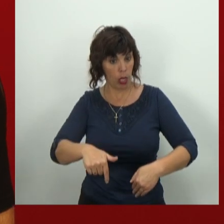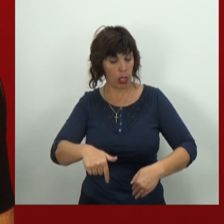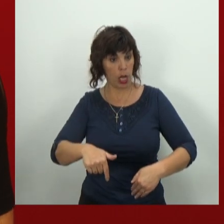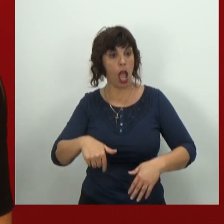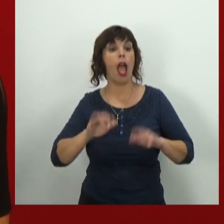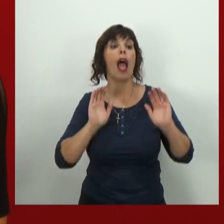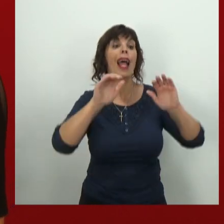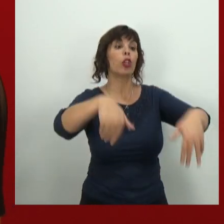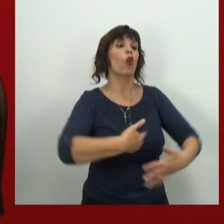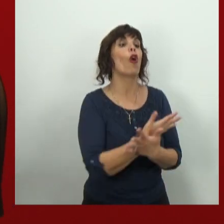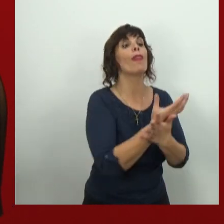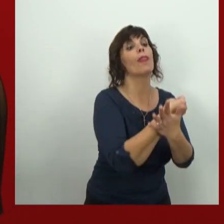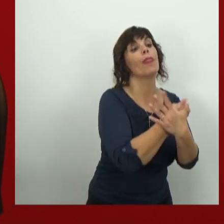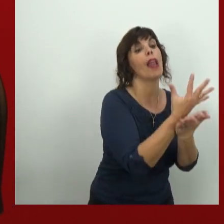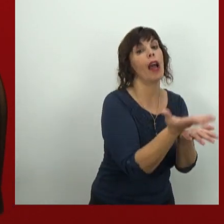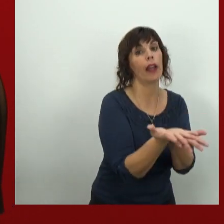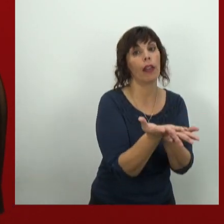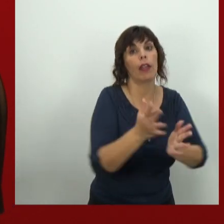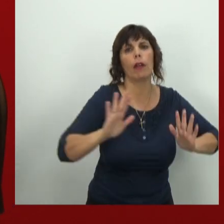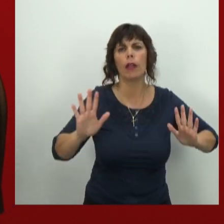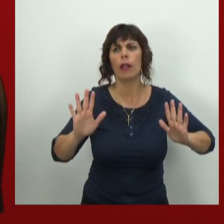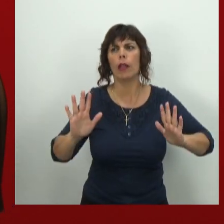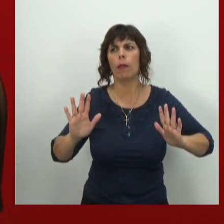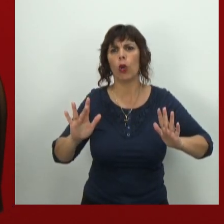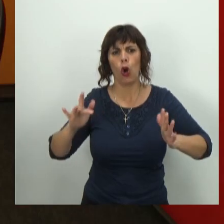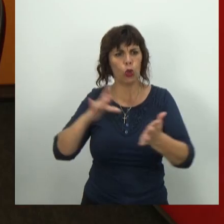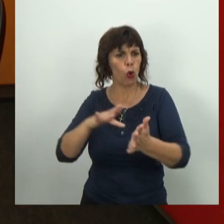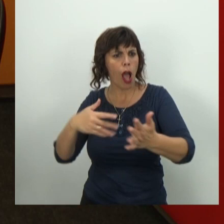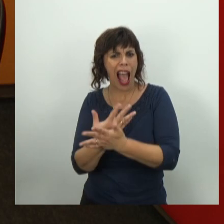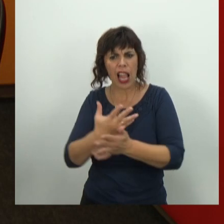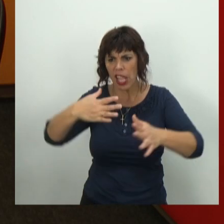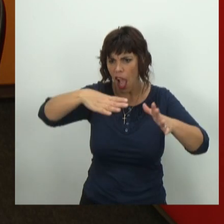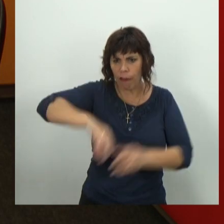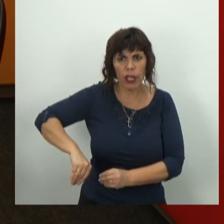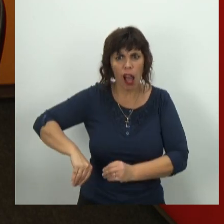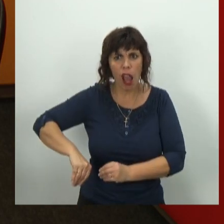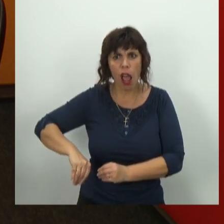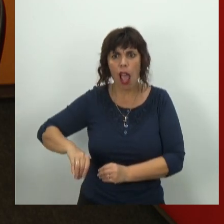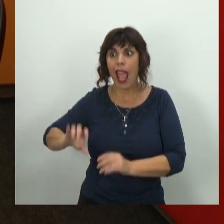en aquel momento se convertirá en el trono del juicio.